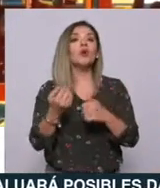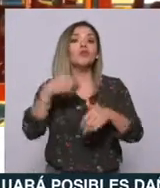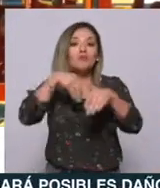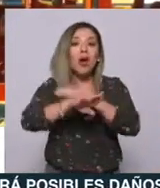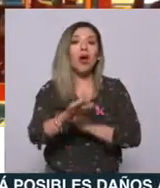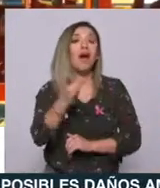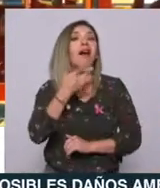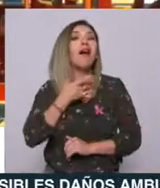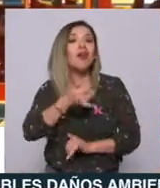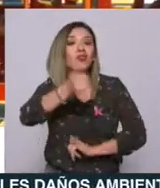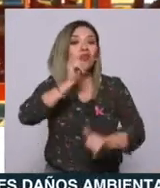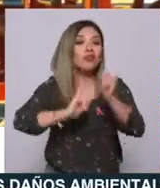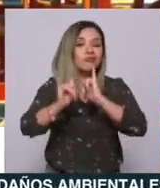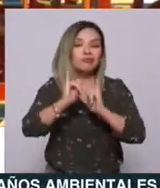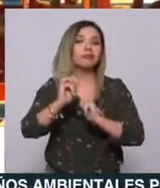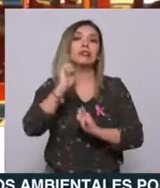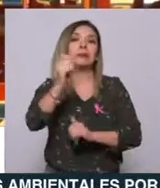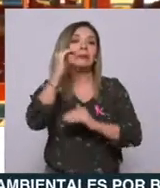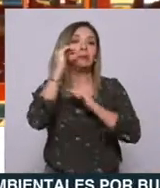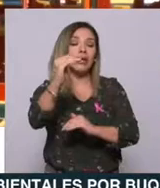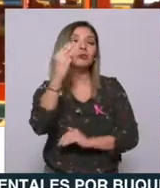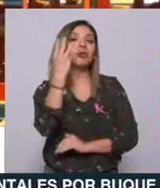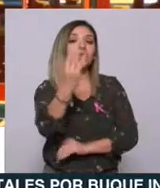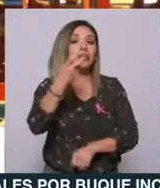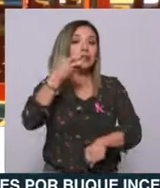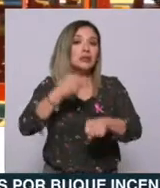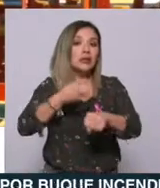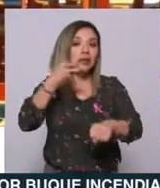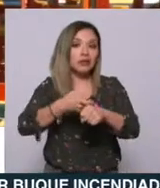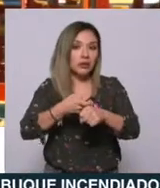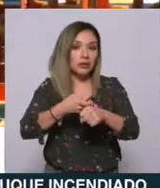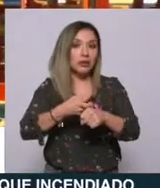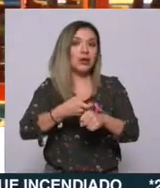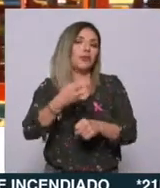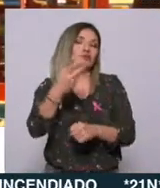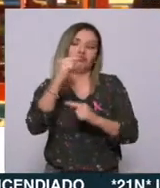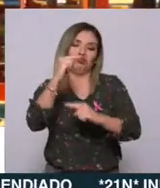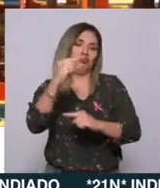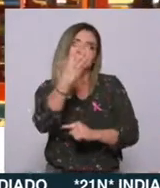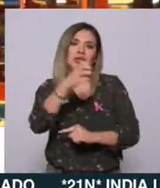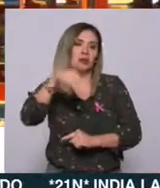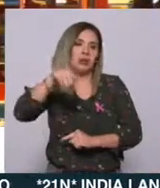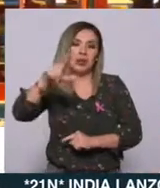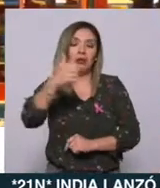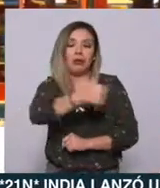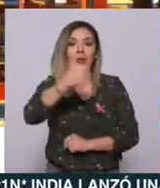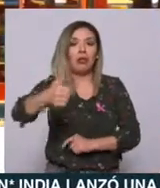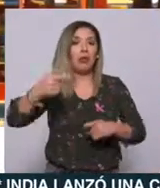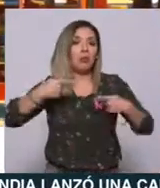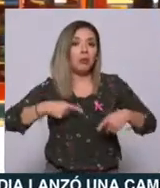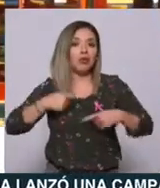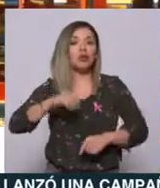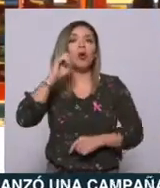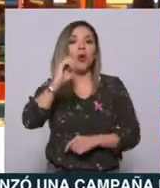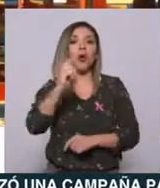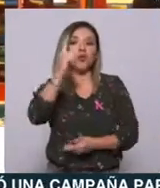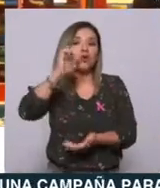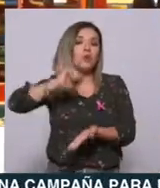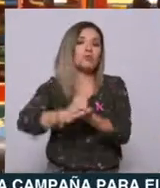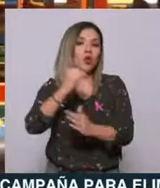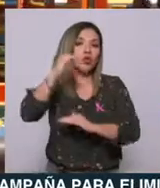bebidas alcohólicas. Se permite nada más 3 cervezas de 300 mililitros por persona o una botella de